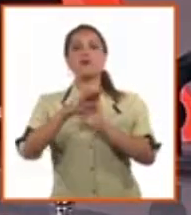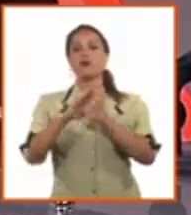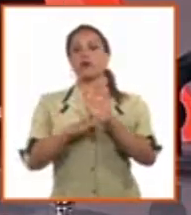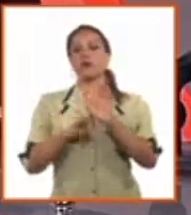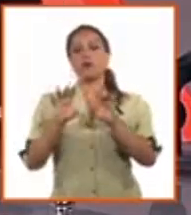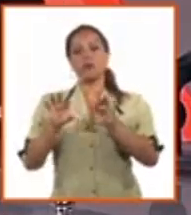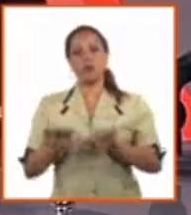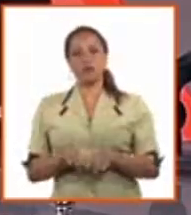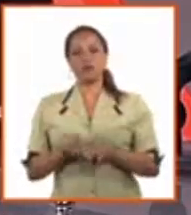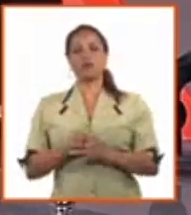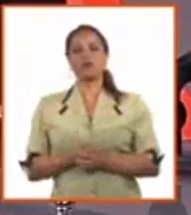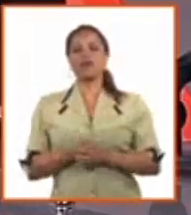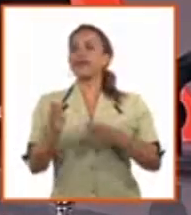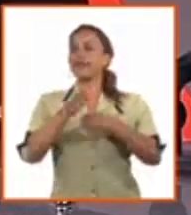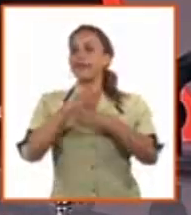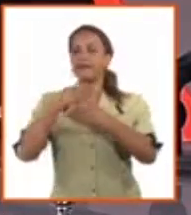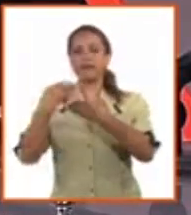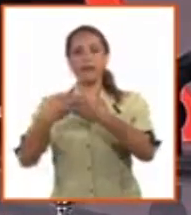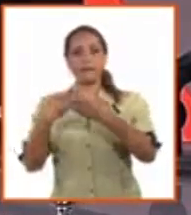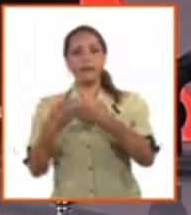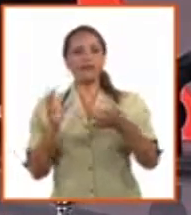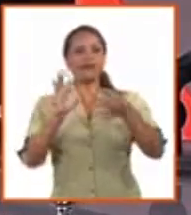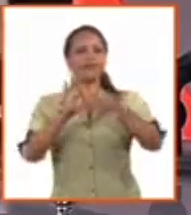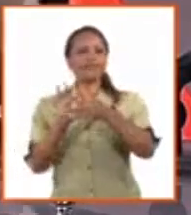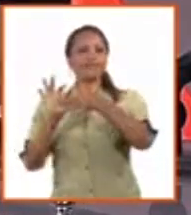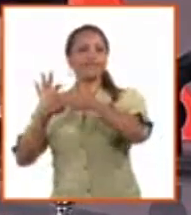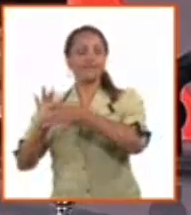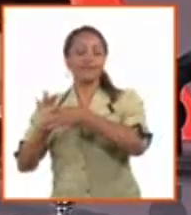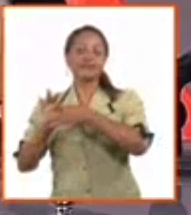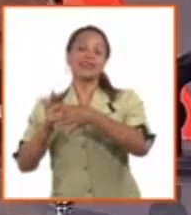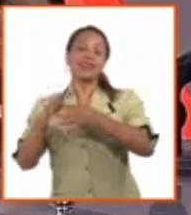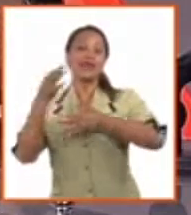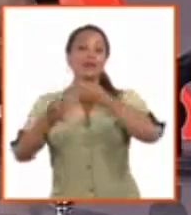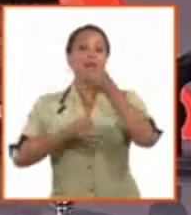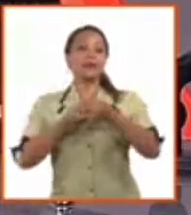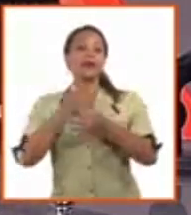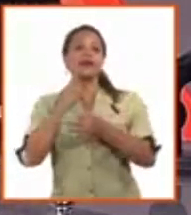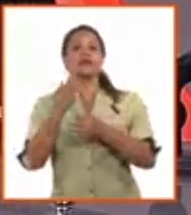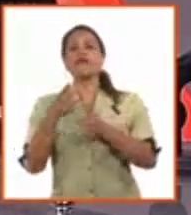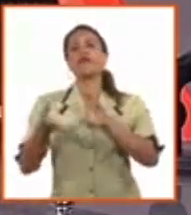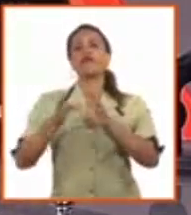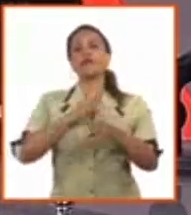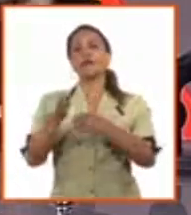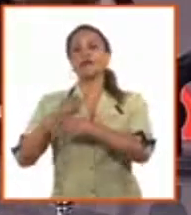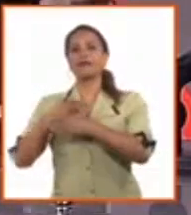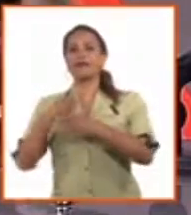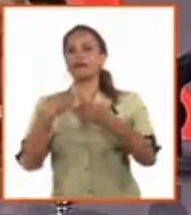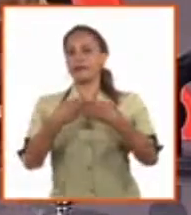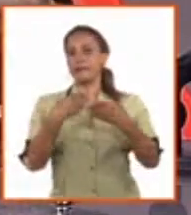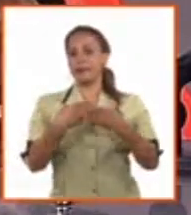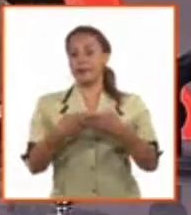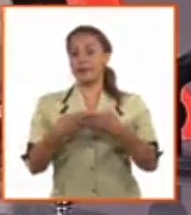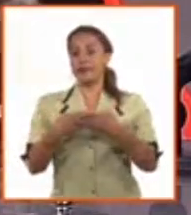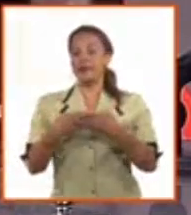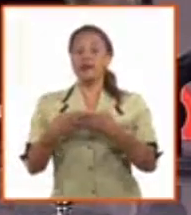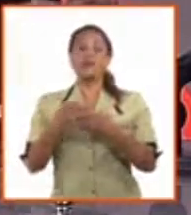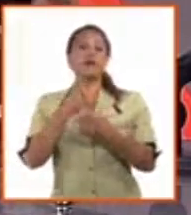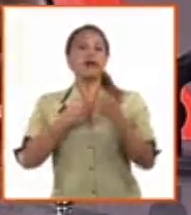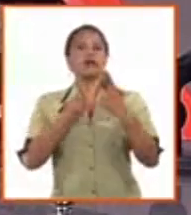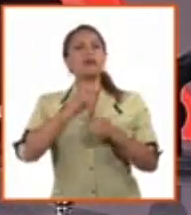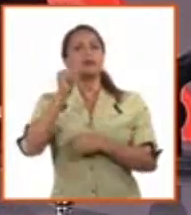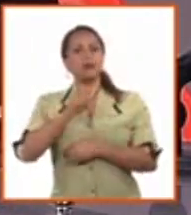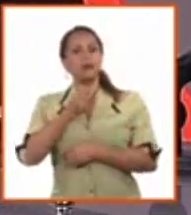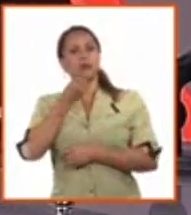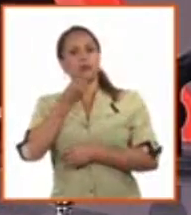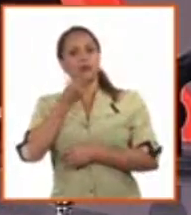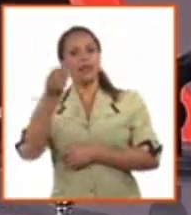software en cuba- vienen de diferentes sectores por lo tanto responden también a la dinámica a las políticas de cada uno de los sectores del país pero si hay alguien